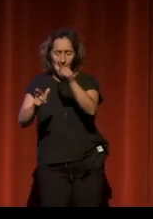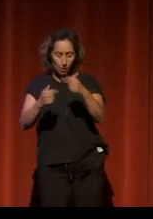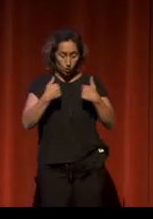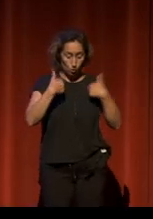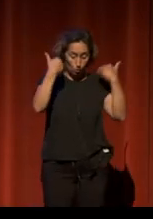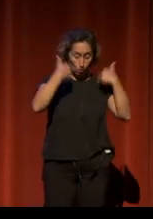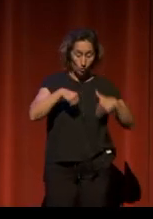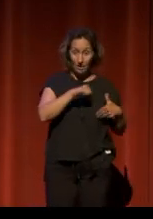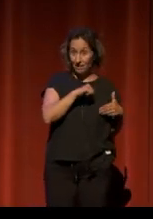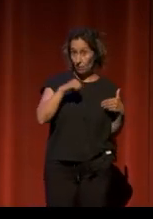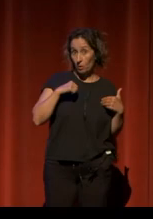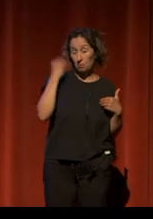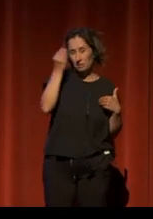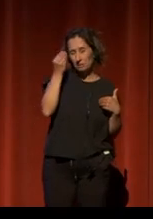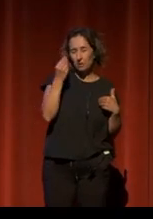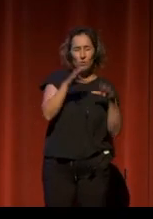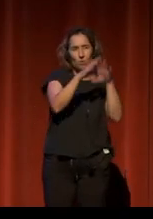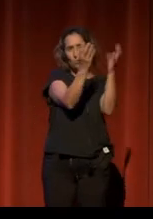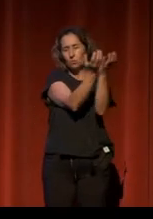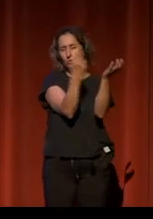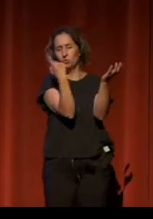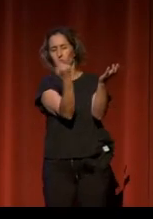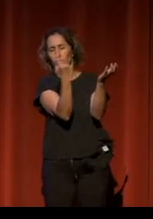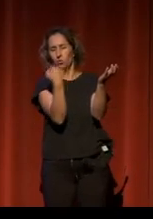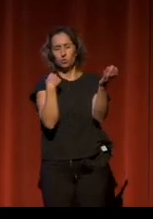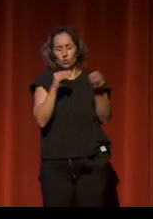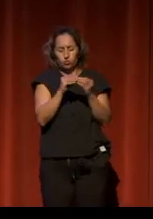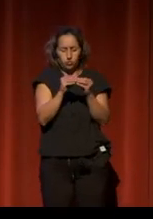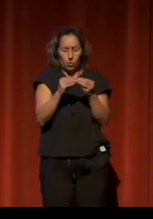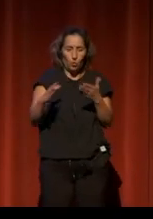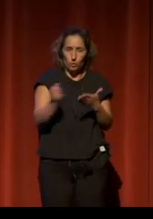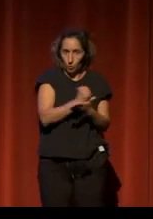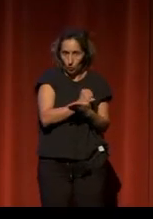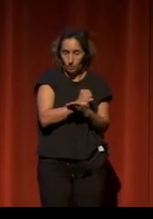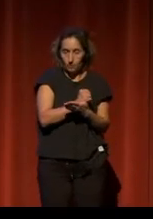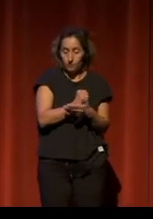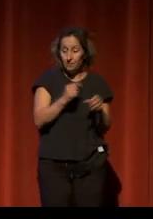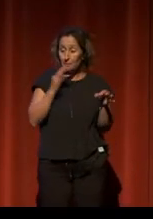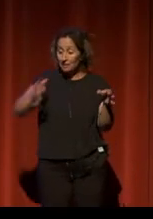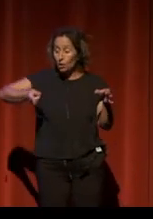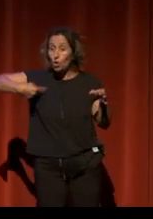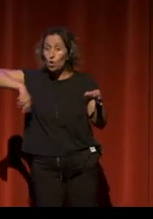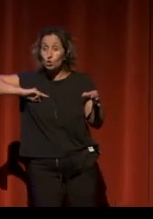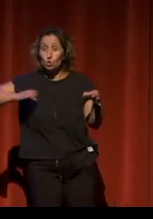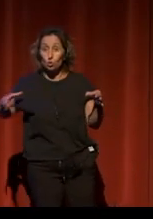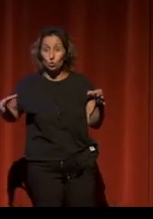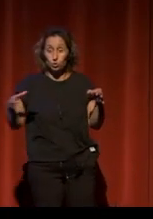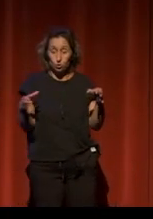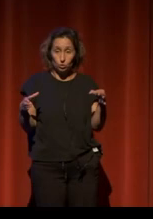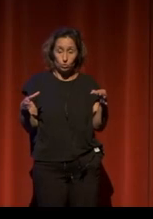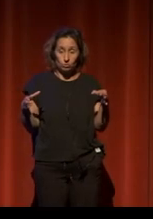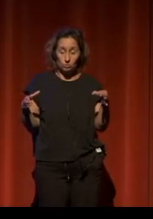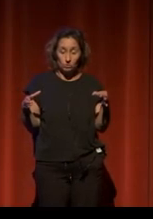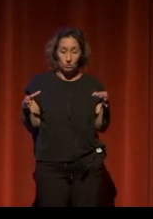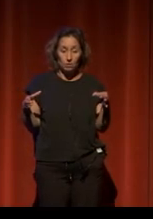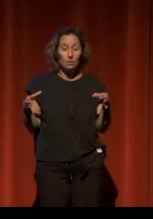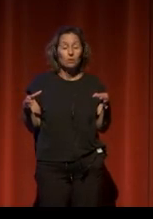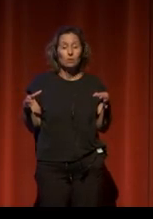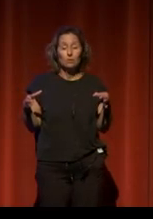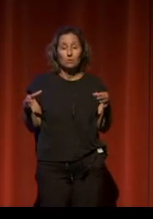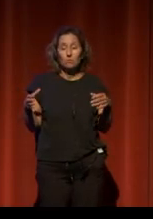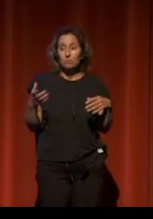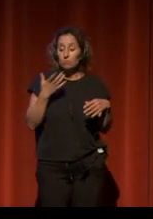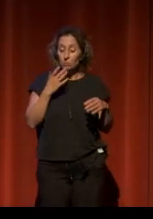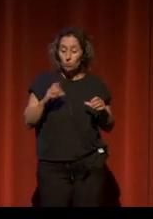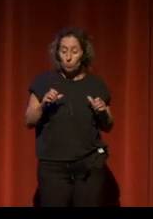individual que pensaba que estaba sola en el mundo y que tenía que solucionarlo todo y en nosotros y y ese viaje se hace primero construyendo